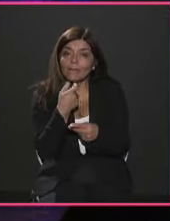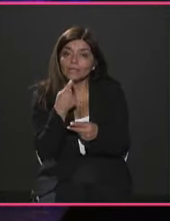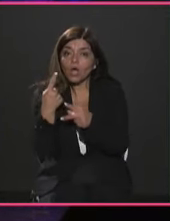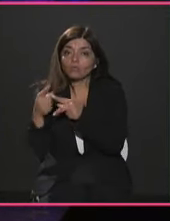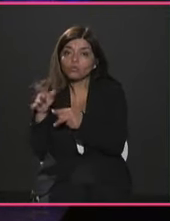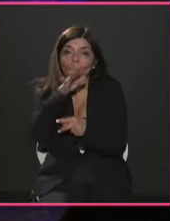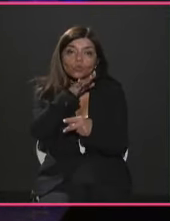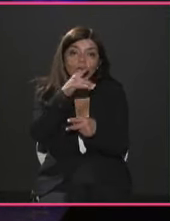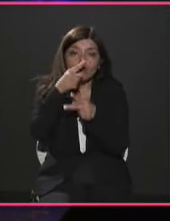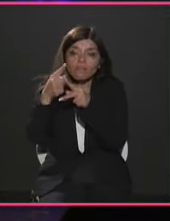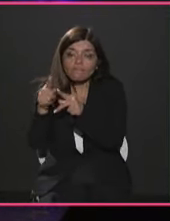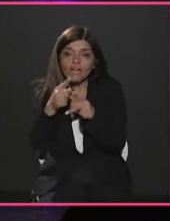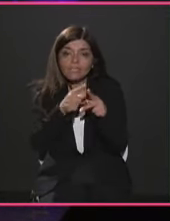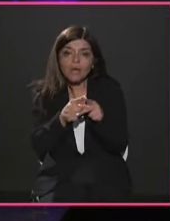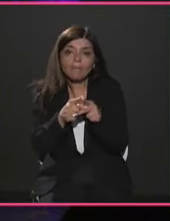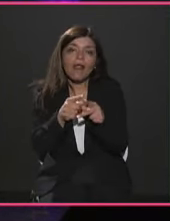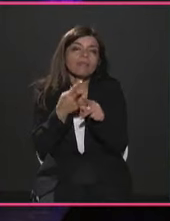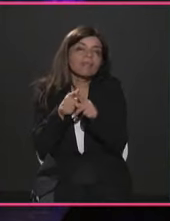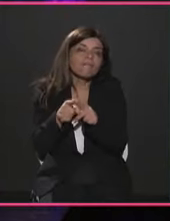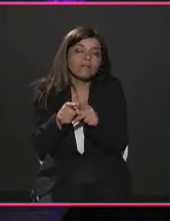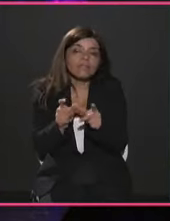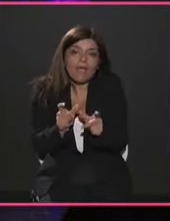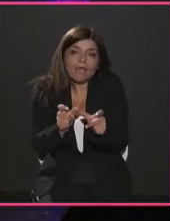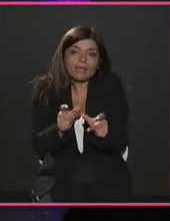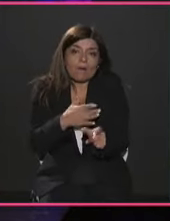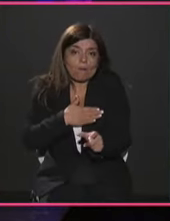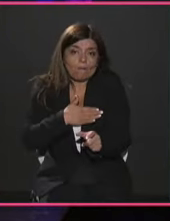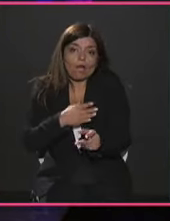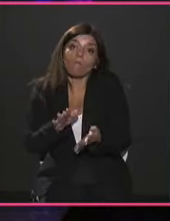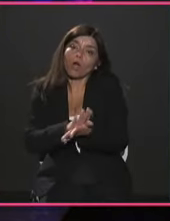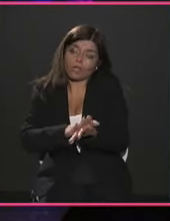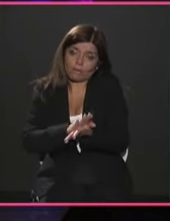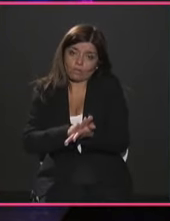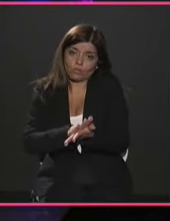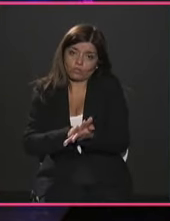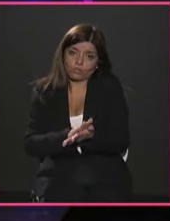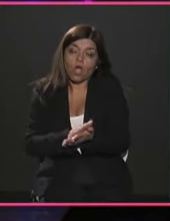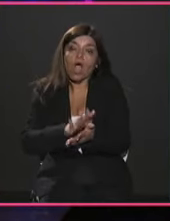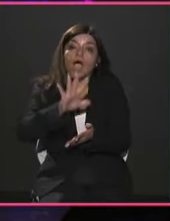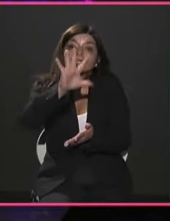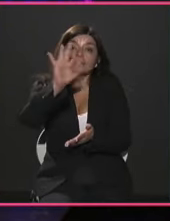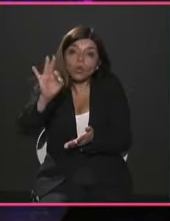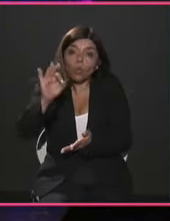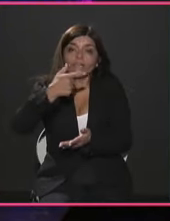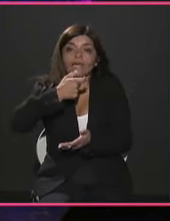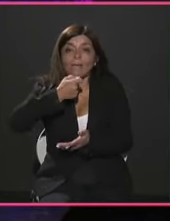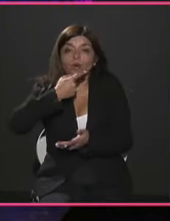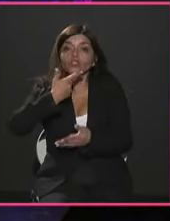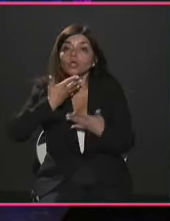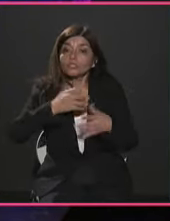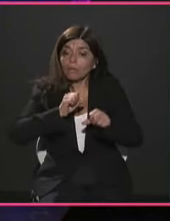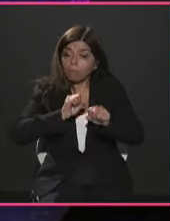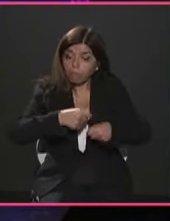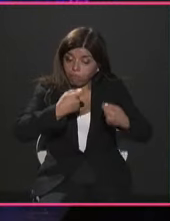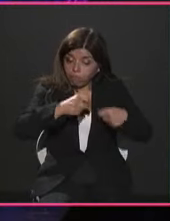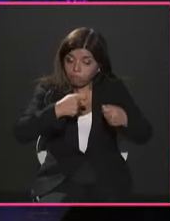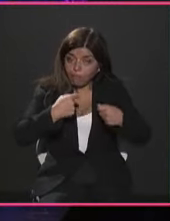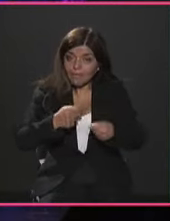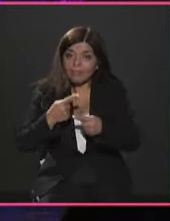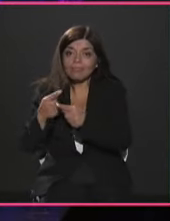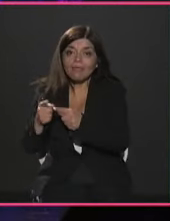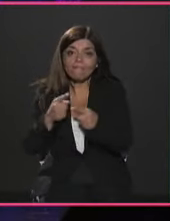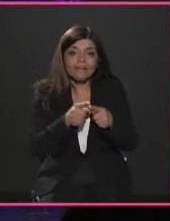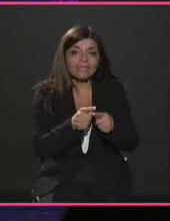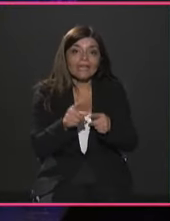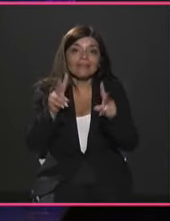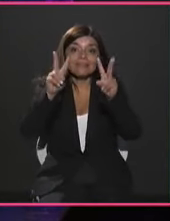maneras para tratar diferentes aspectos del cáncer mamario por ejemplo Y tenemos alrededor de 50 fármacos aprobados para tratar diferentes aspectos de